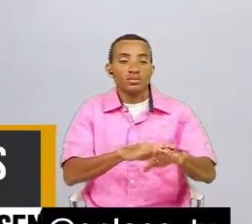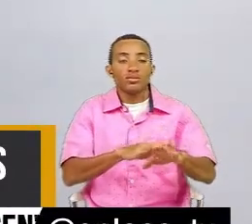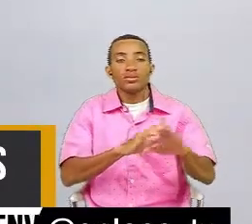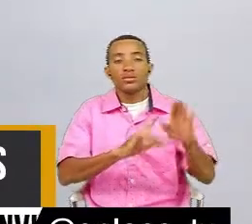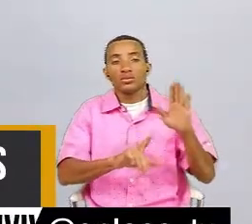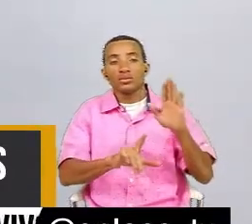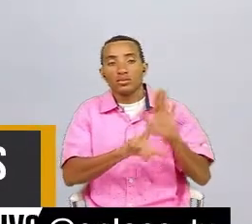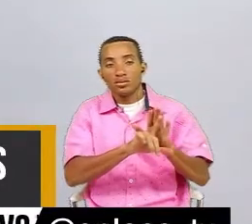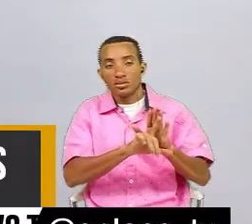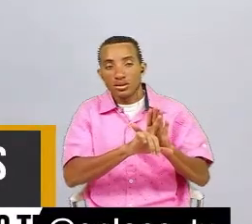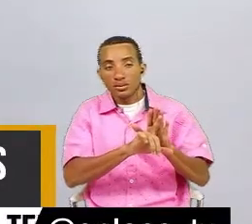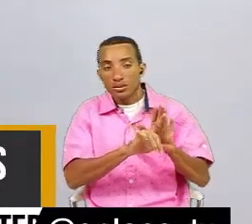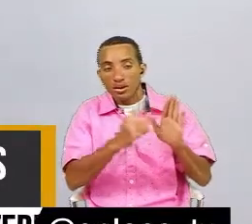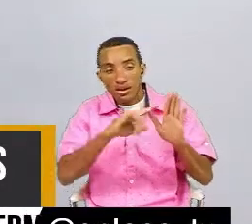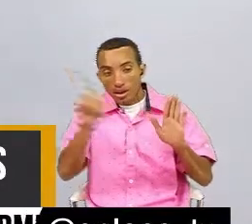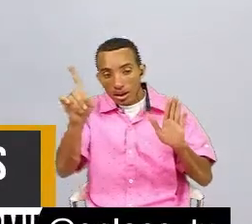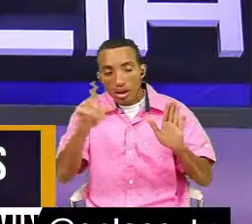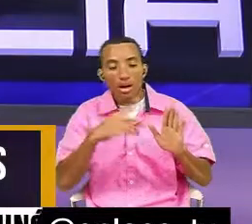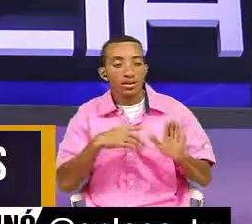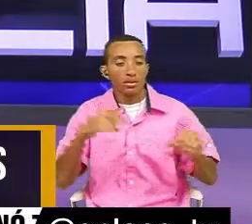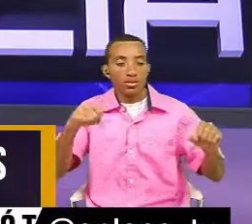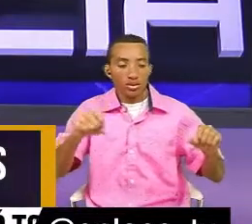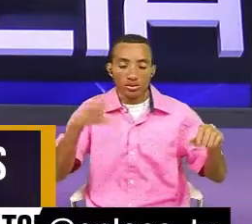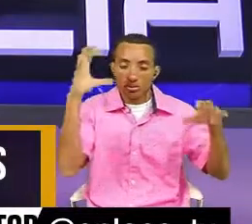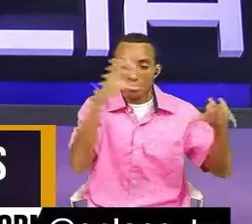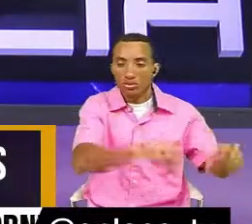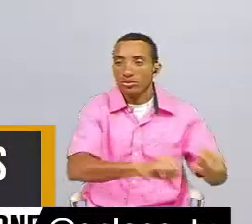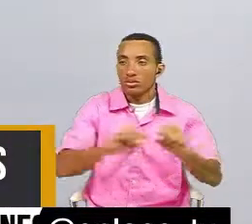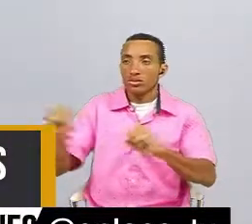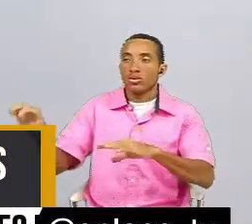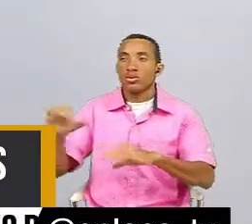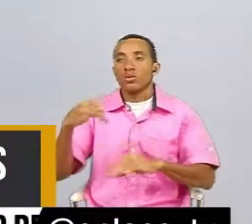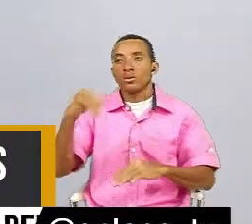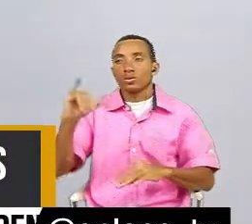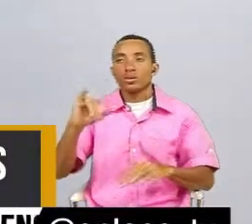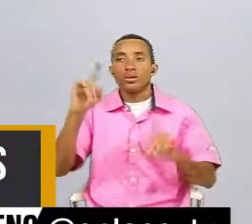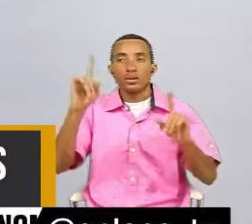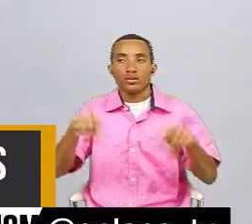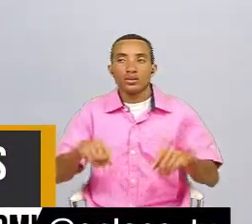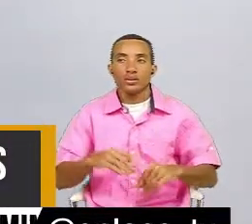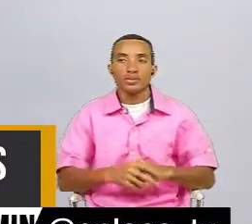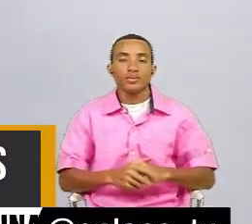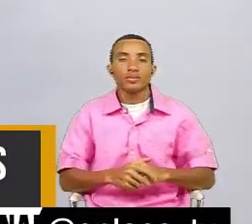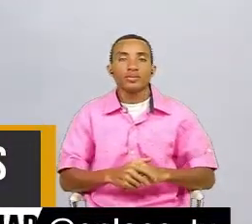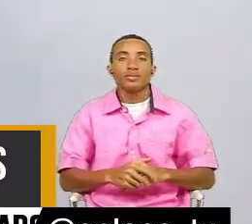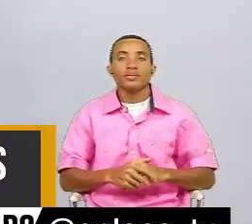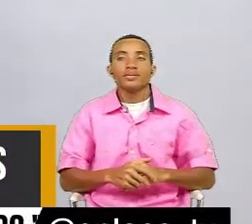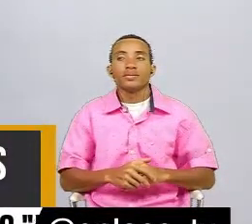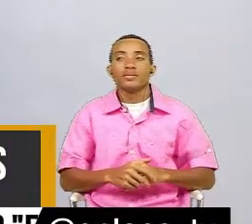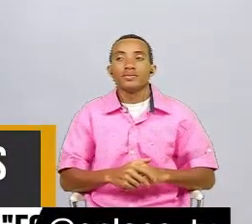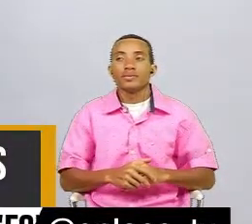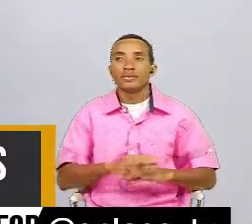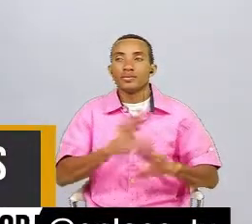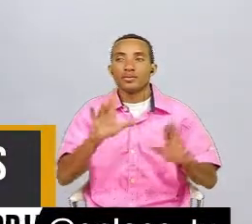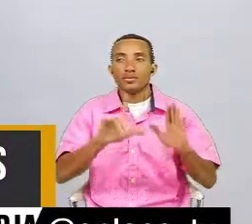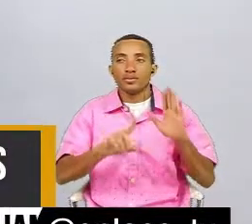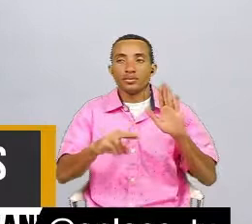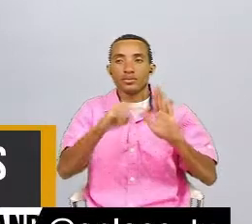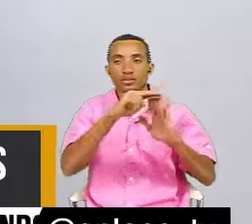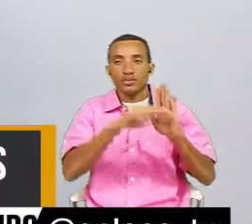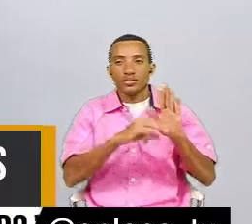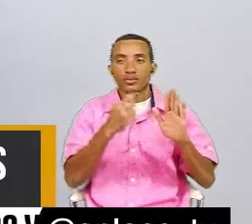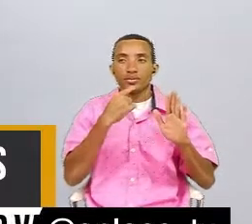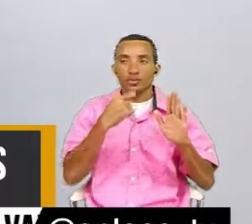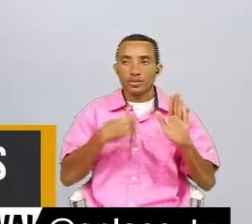van a inmovilizar la moto. Muy bien, señor. Vamos a tomar otras medidas también, porque la norma también nos dice